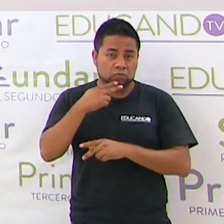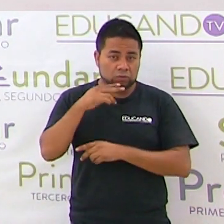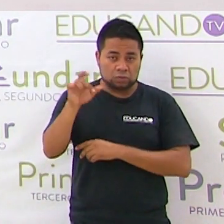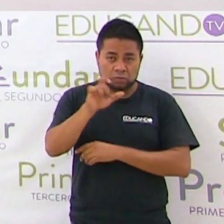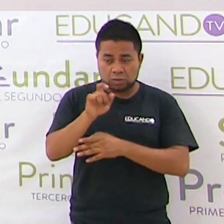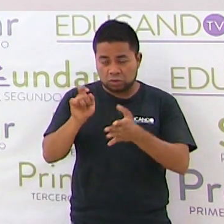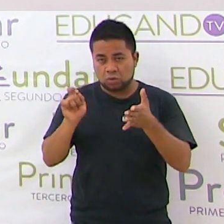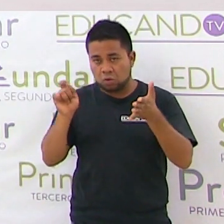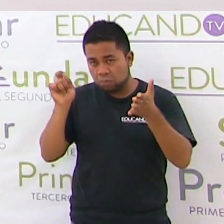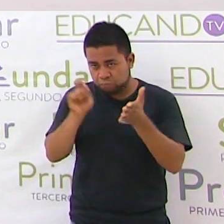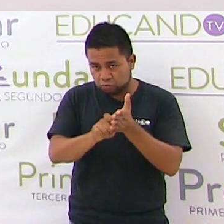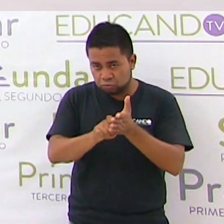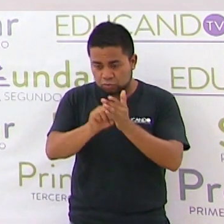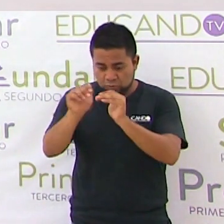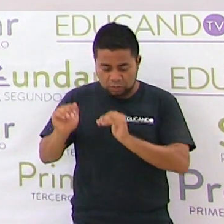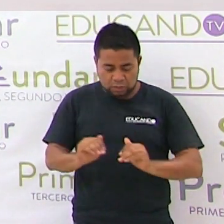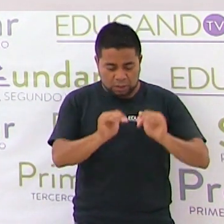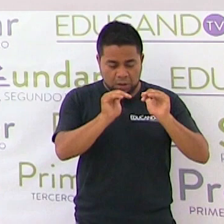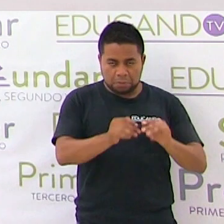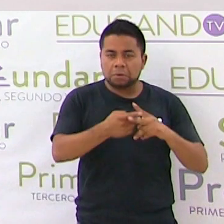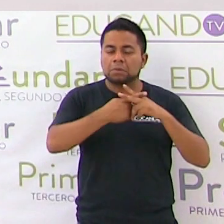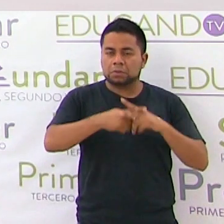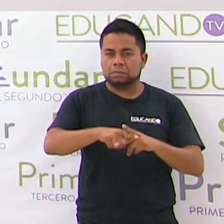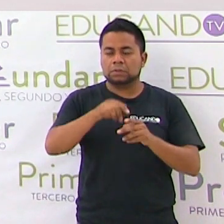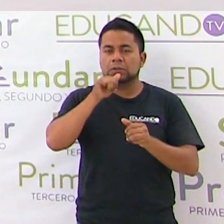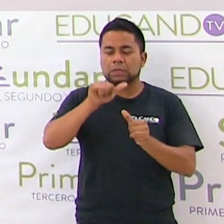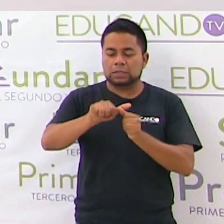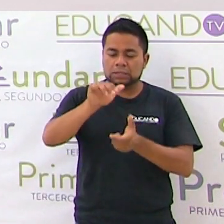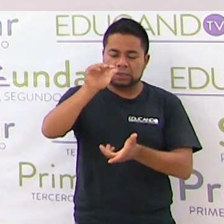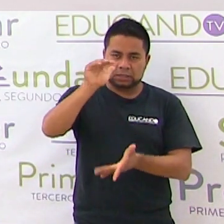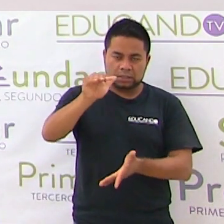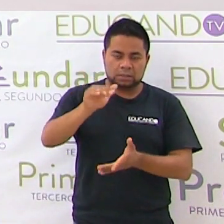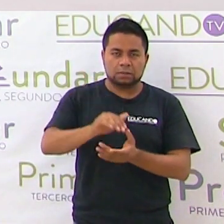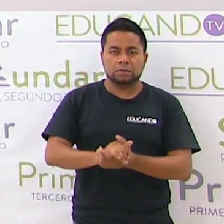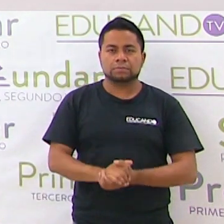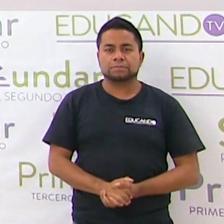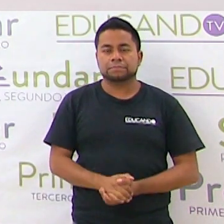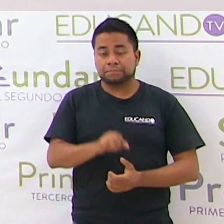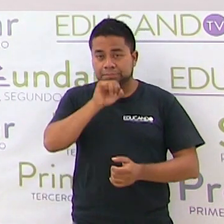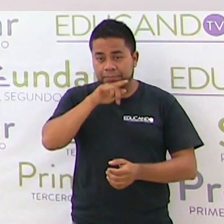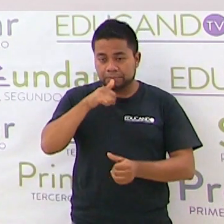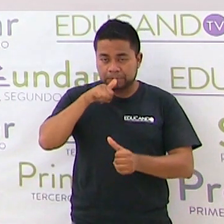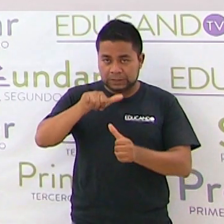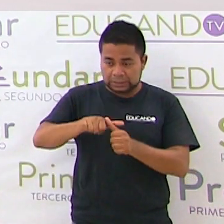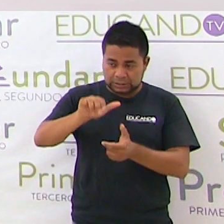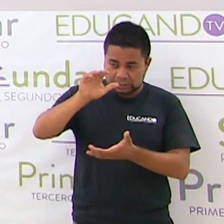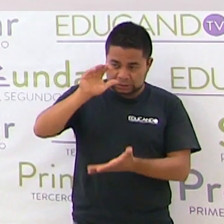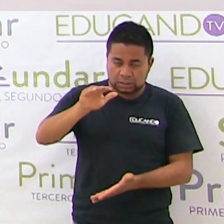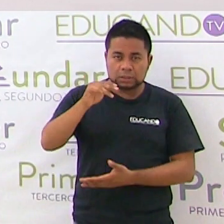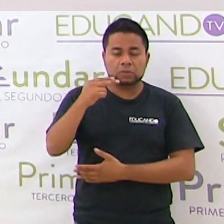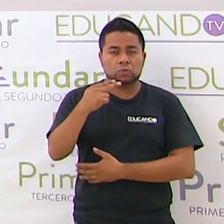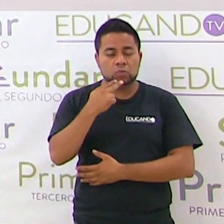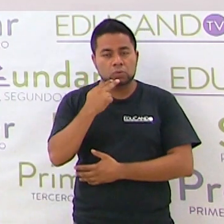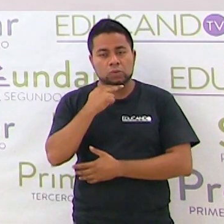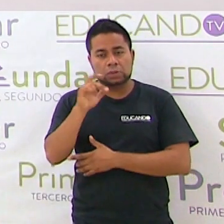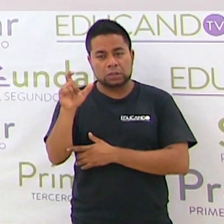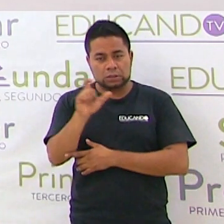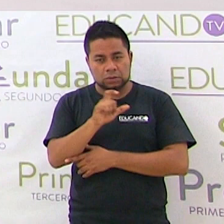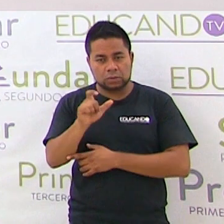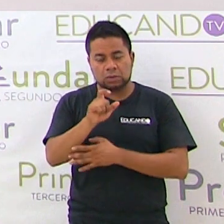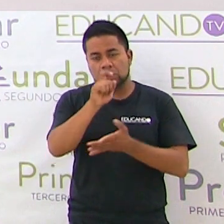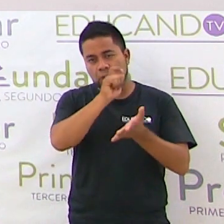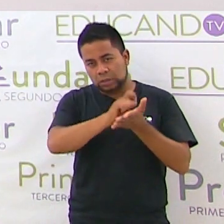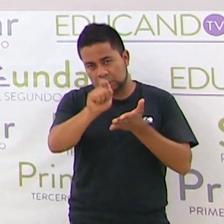un punto, ¿verdad? Como en este caso. Las mayúsculas también se utilizan en